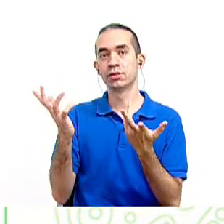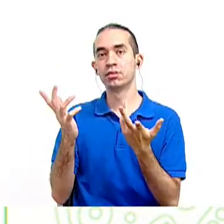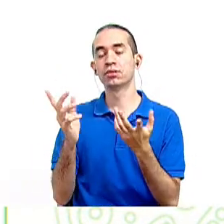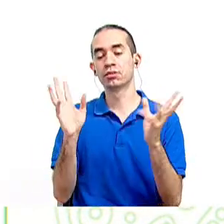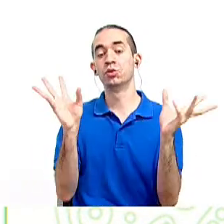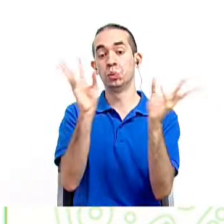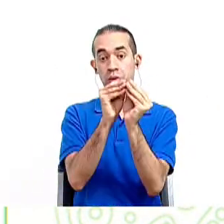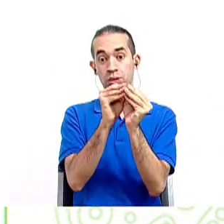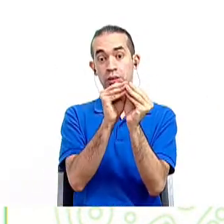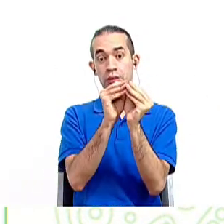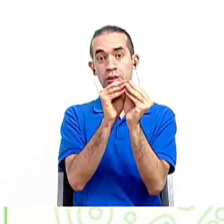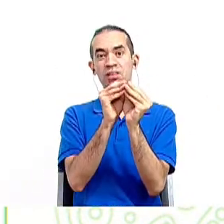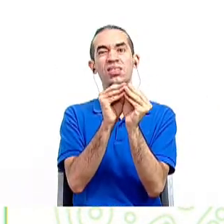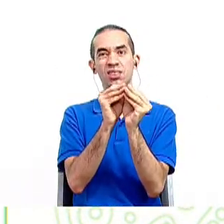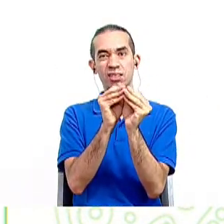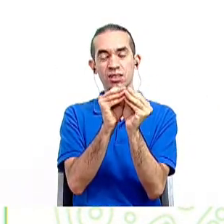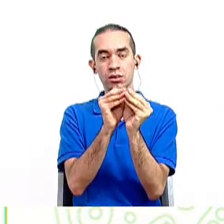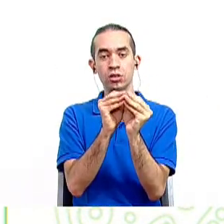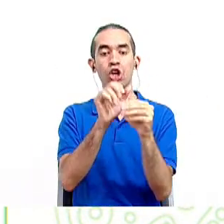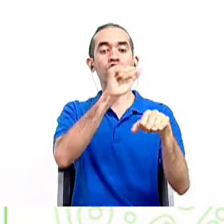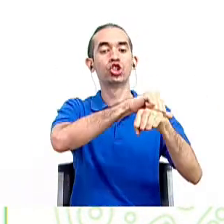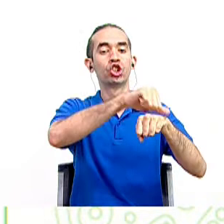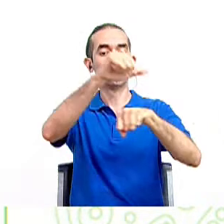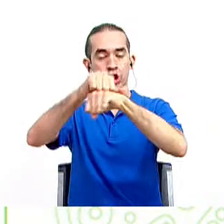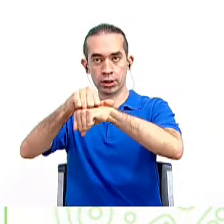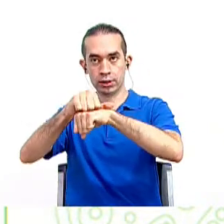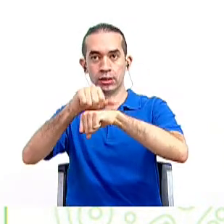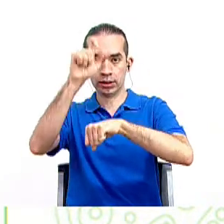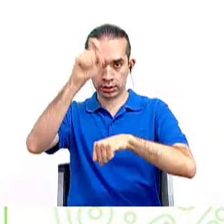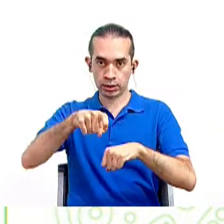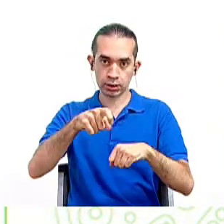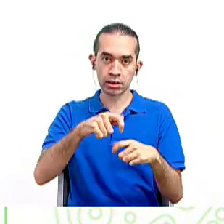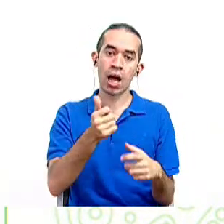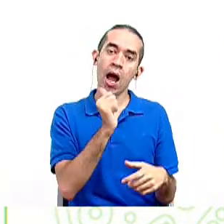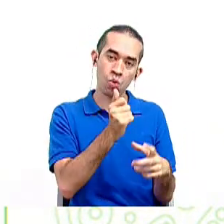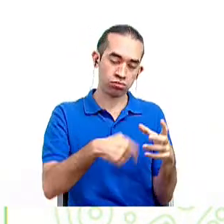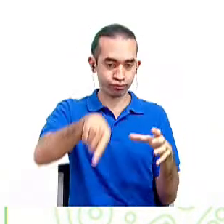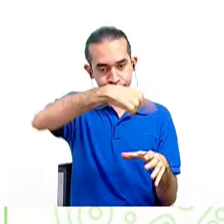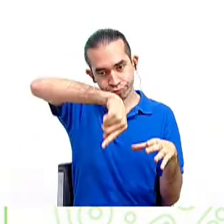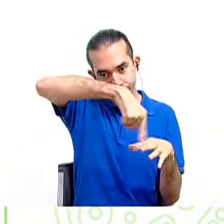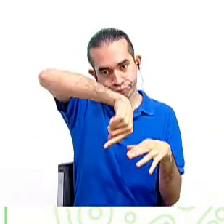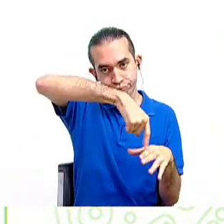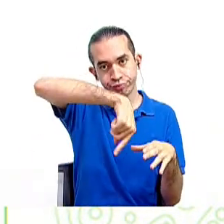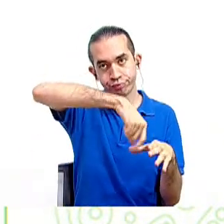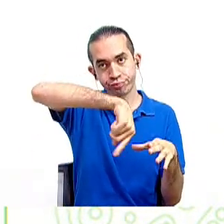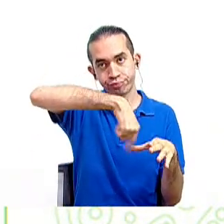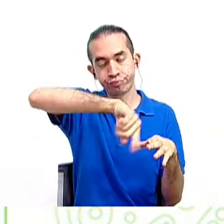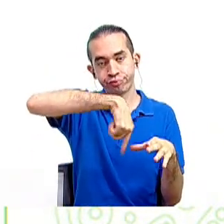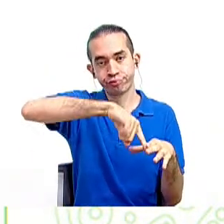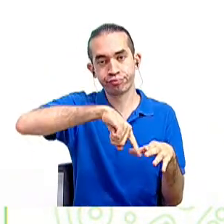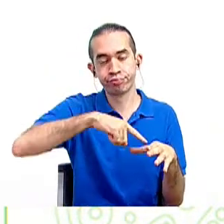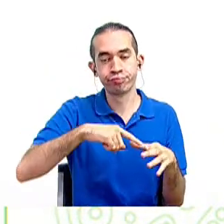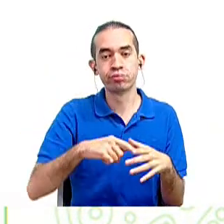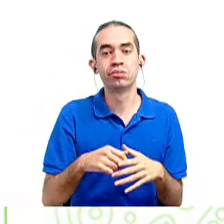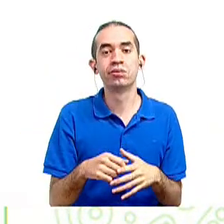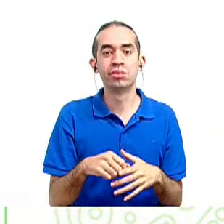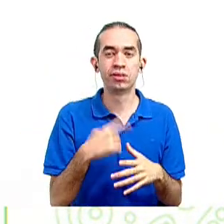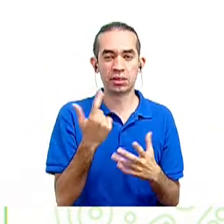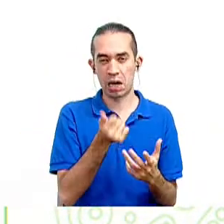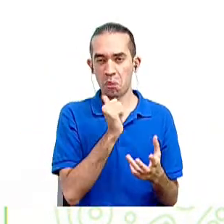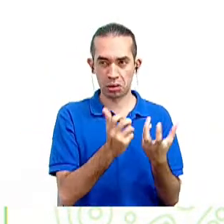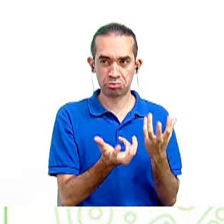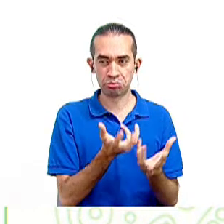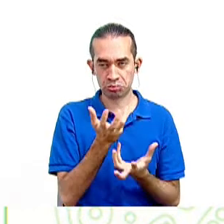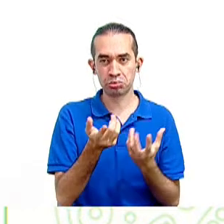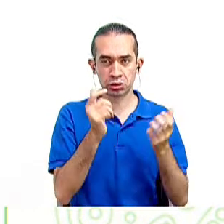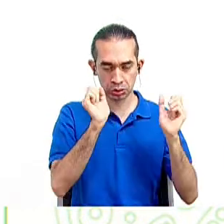importante en esta combinación es que son sólidos. Yo para combinarlos tengo que disolverlos en agua. Las reacciones químicas se suelen hacer disueltas en agua